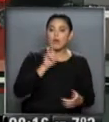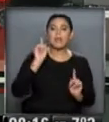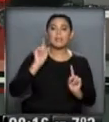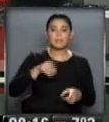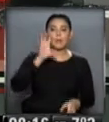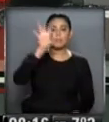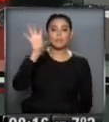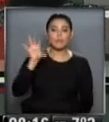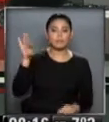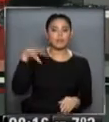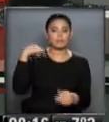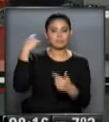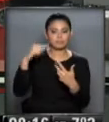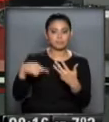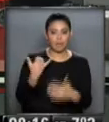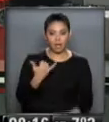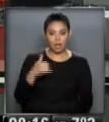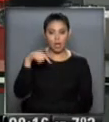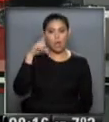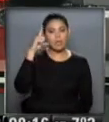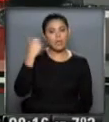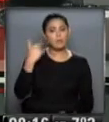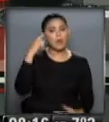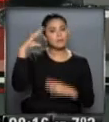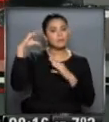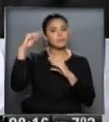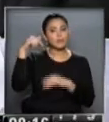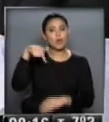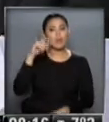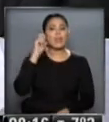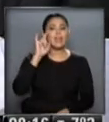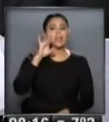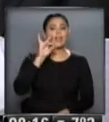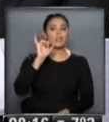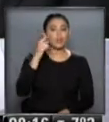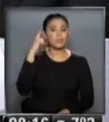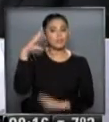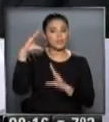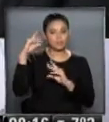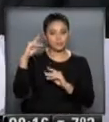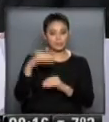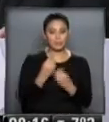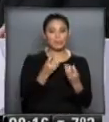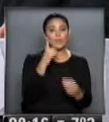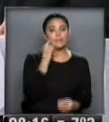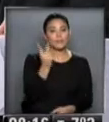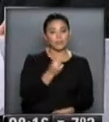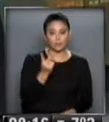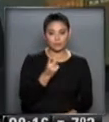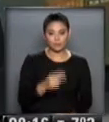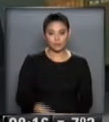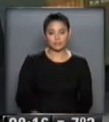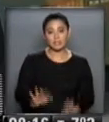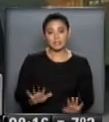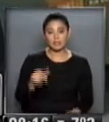en distintas provincias un día que lleva a la reflexión este es el tema de guido fischer esta mañana buen día el oído bueno ya patricia one ya roberto